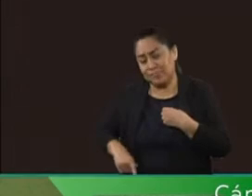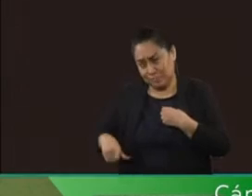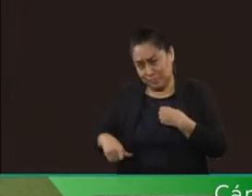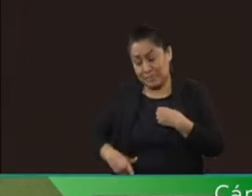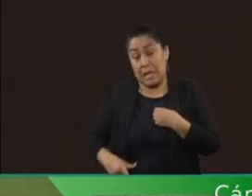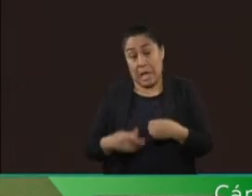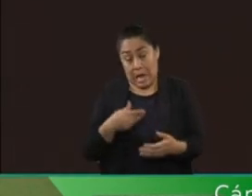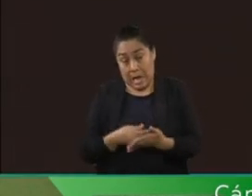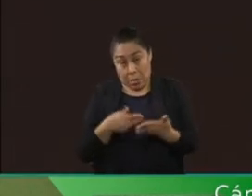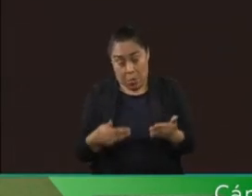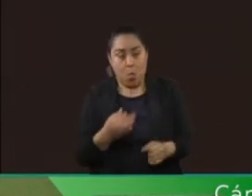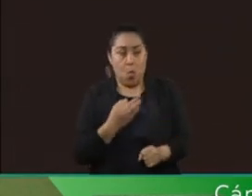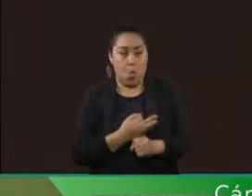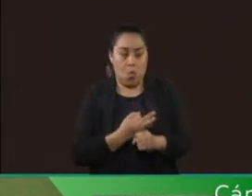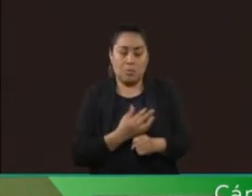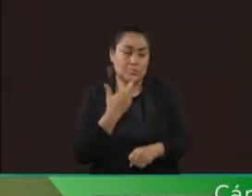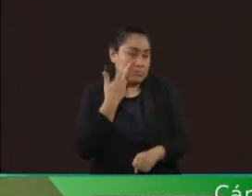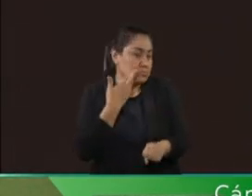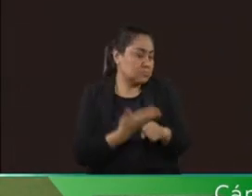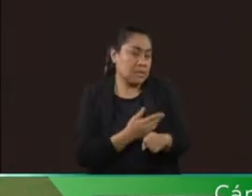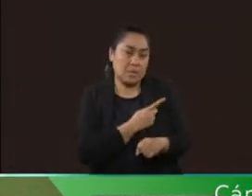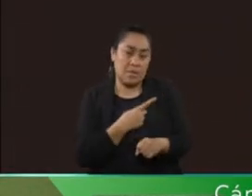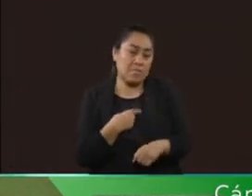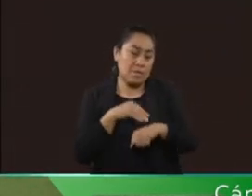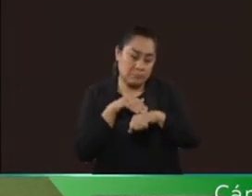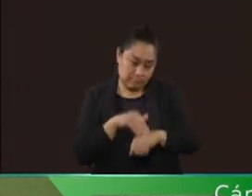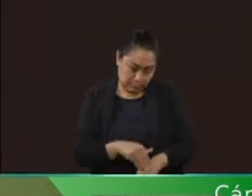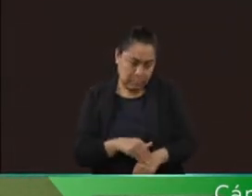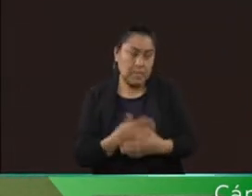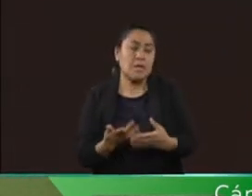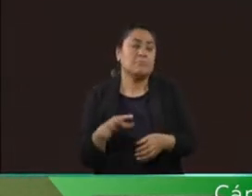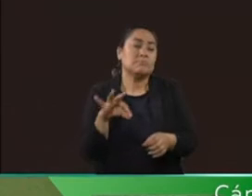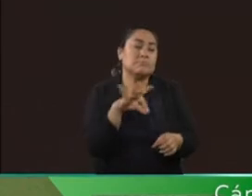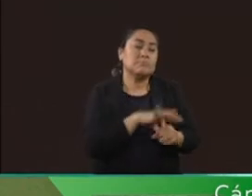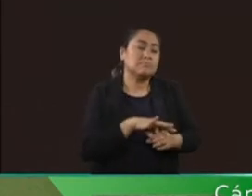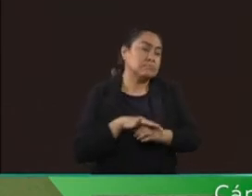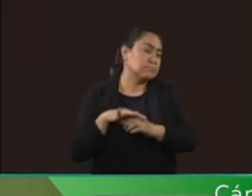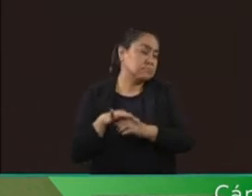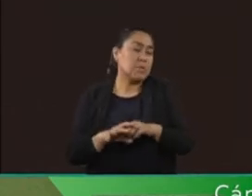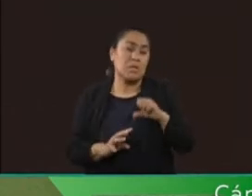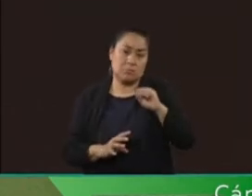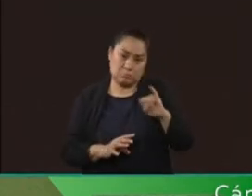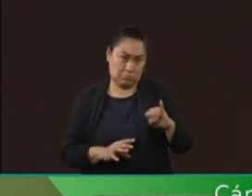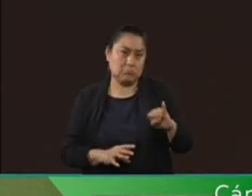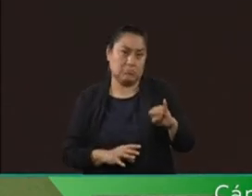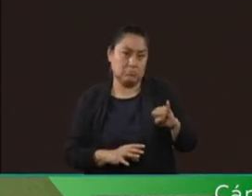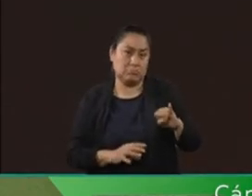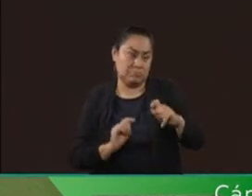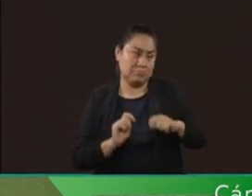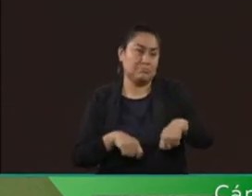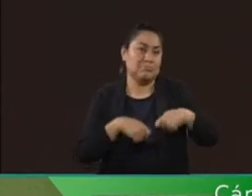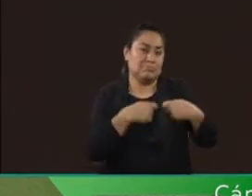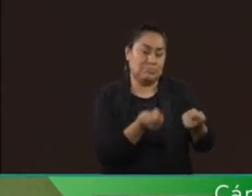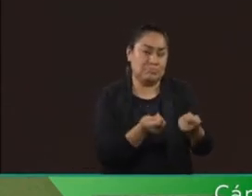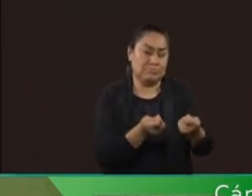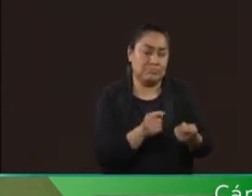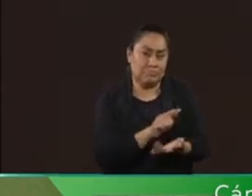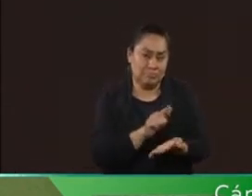nos corresponde cumplir con nuestra responsabilidad y votar a favor de este dictamen. Muchas gracias.